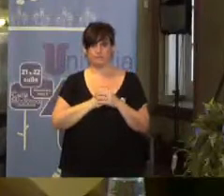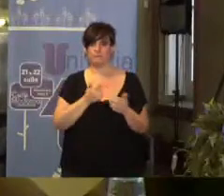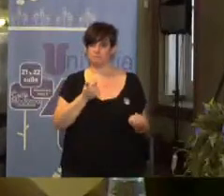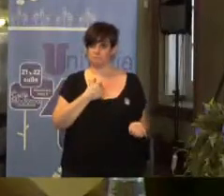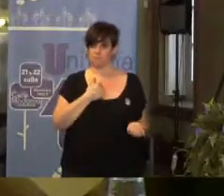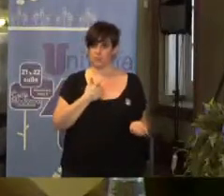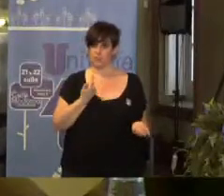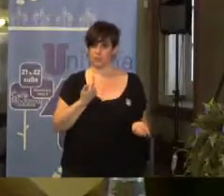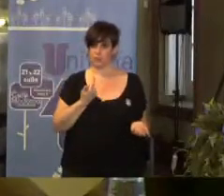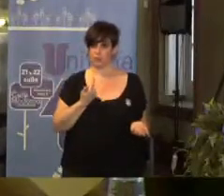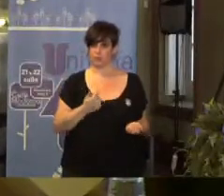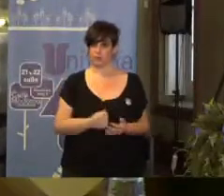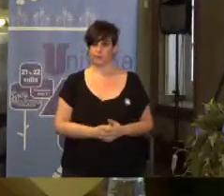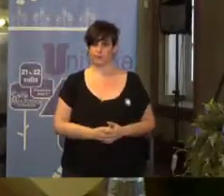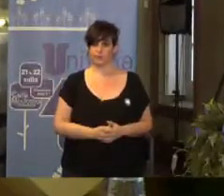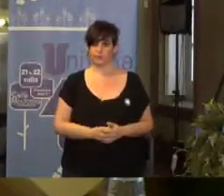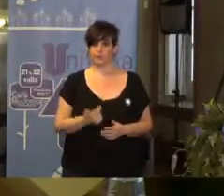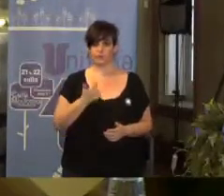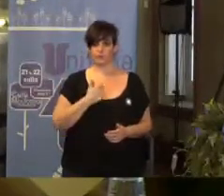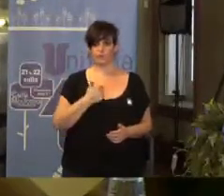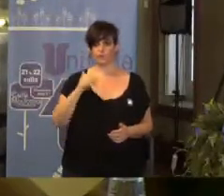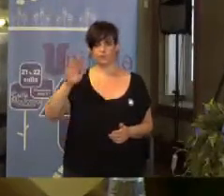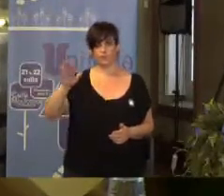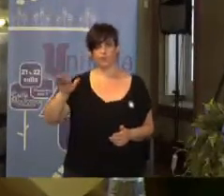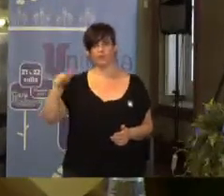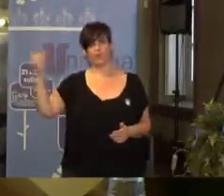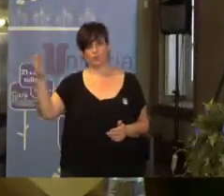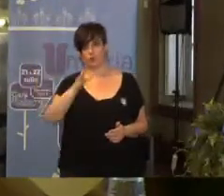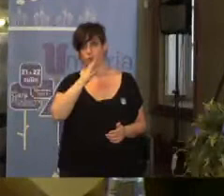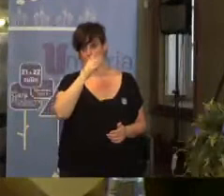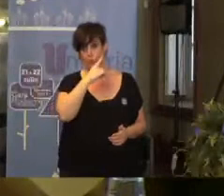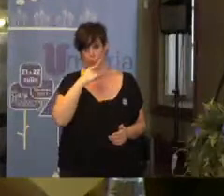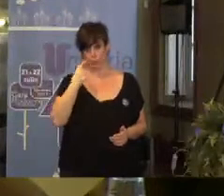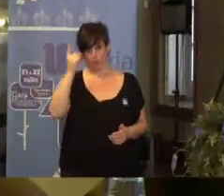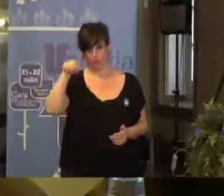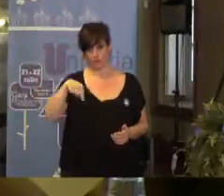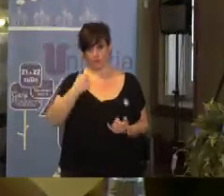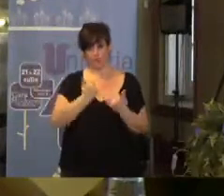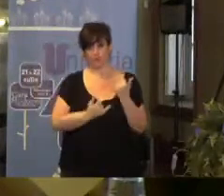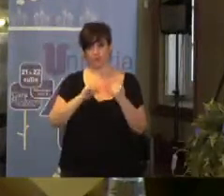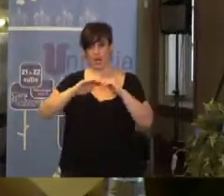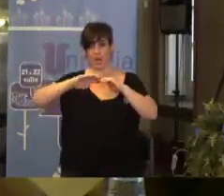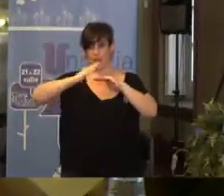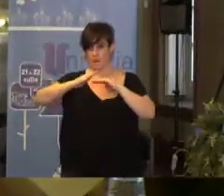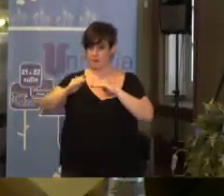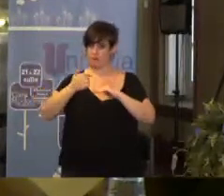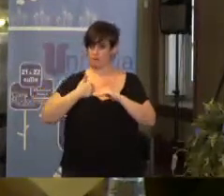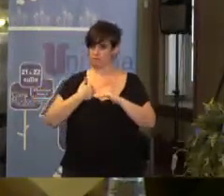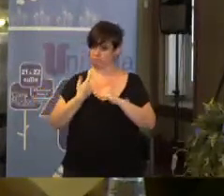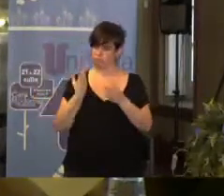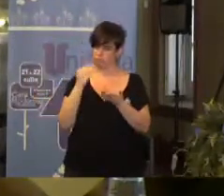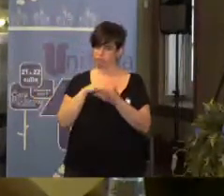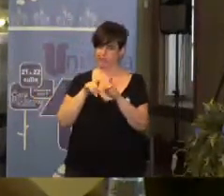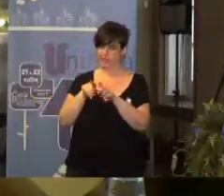sendo, desde fora, pero porque tamén me doe, crítico con En Marea, en xeral, non?